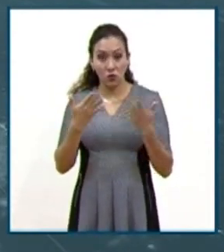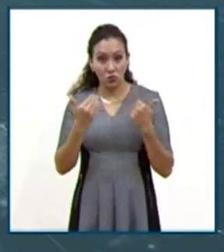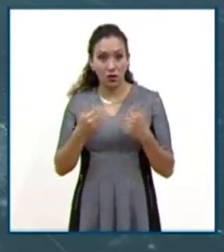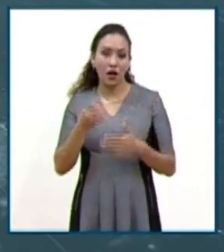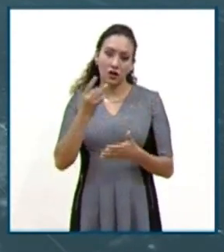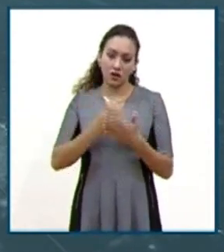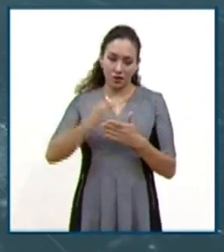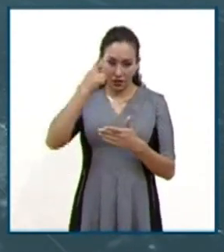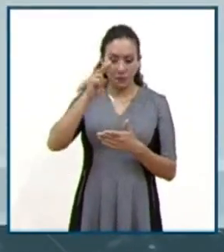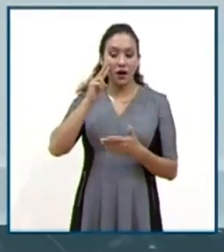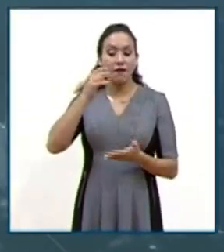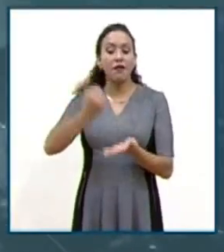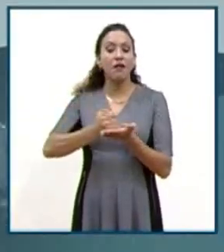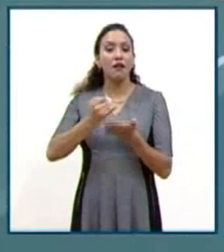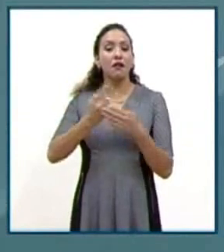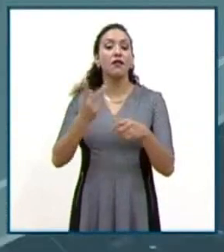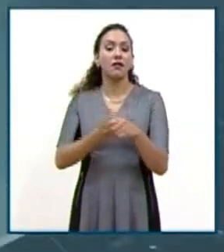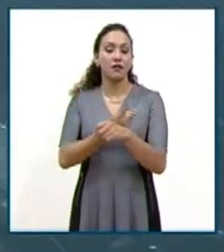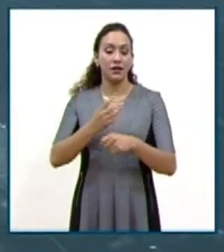de obligaciones fiscales.